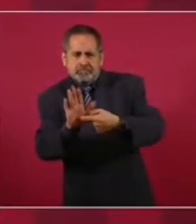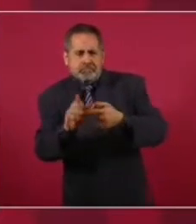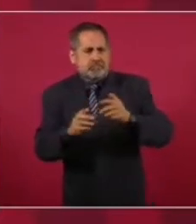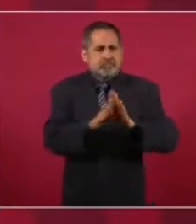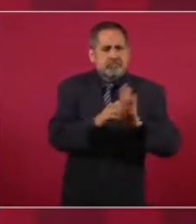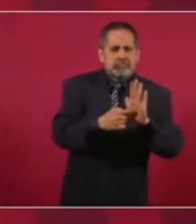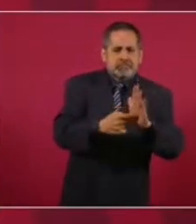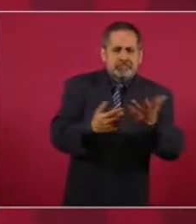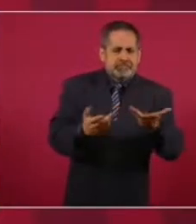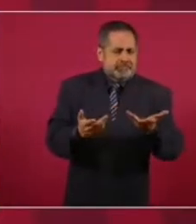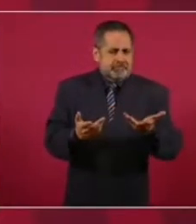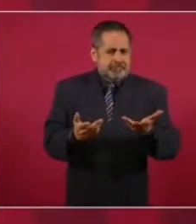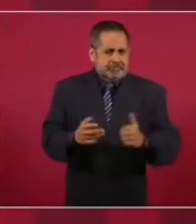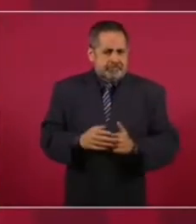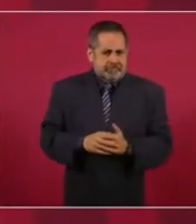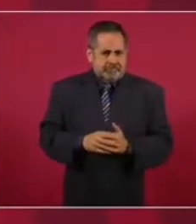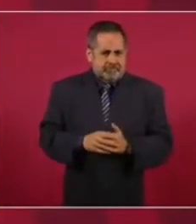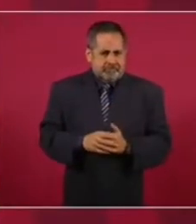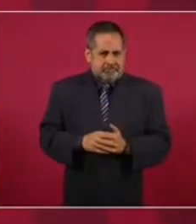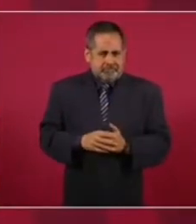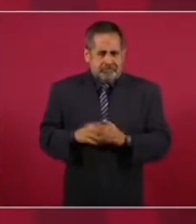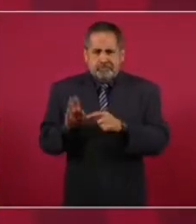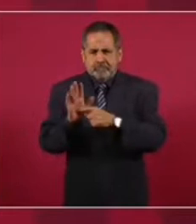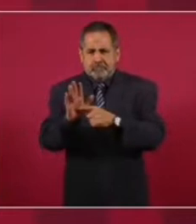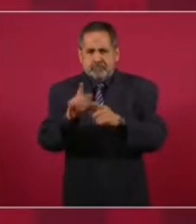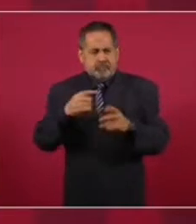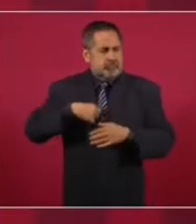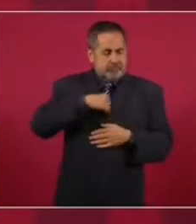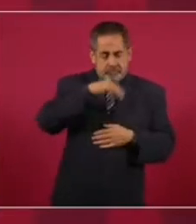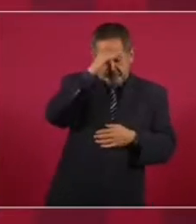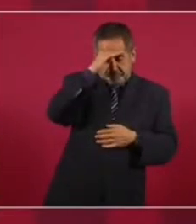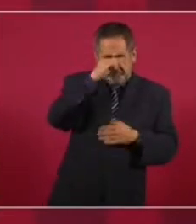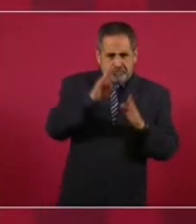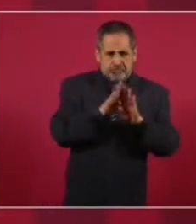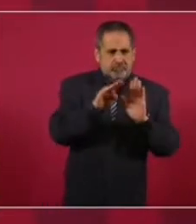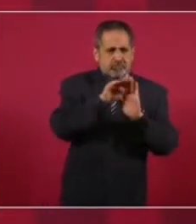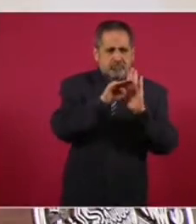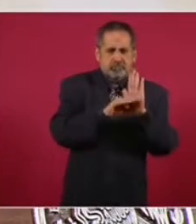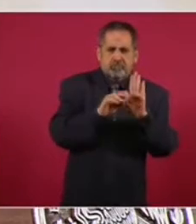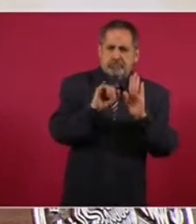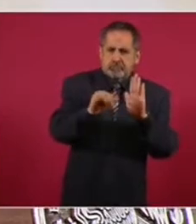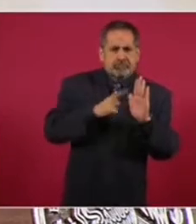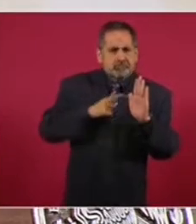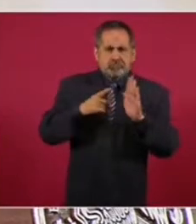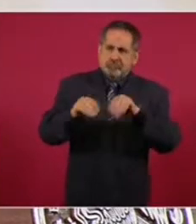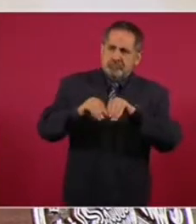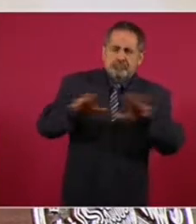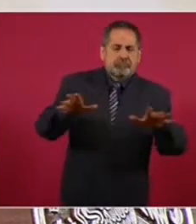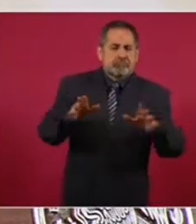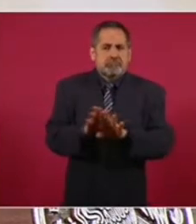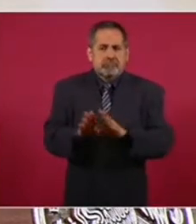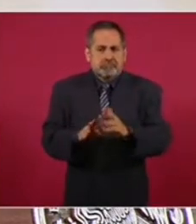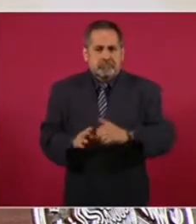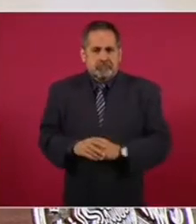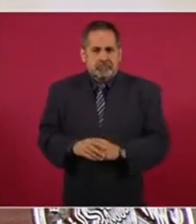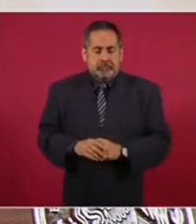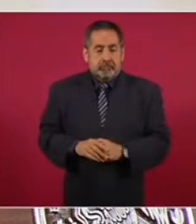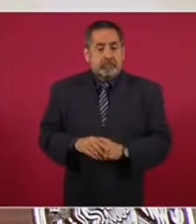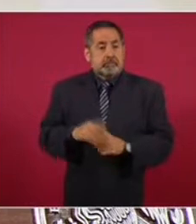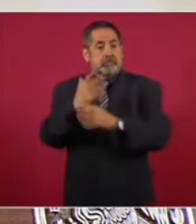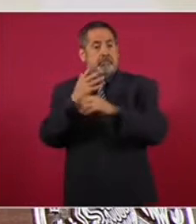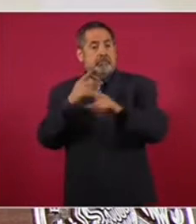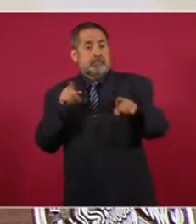tú y cómo consideramos nosotros deben darse a conocer. Son del secretario